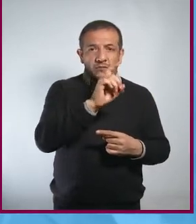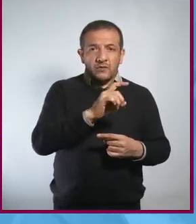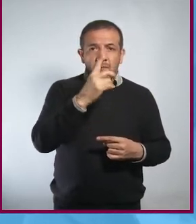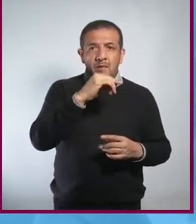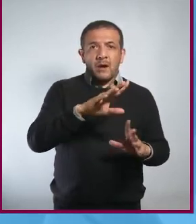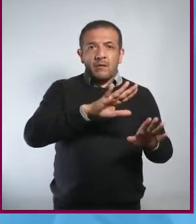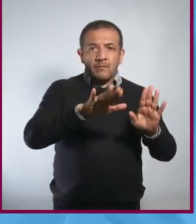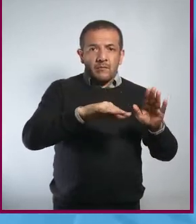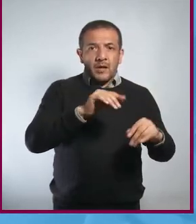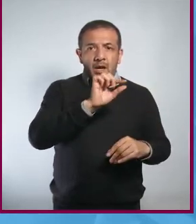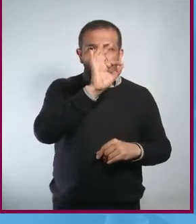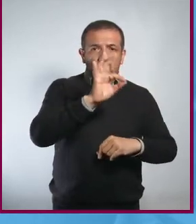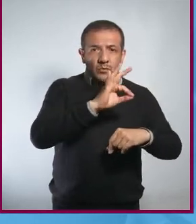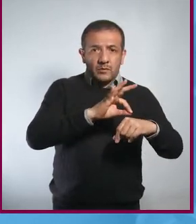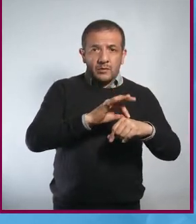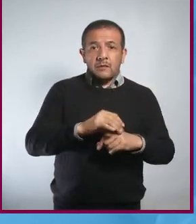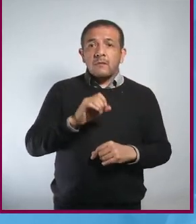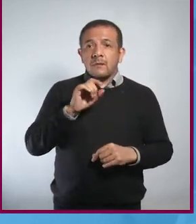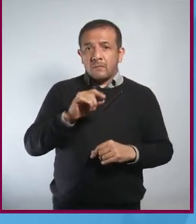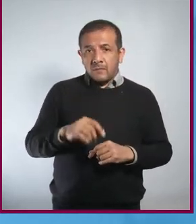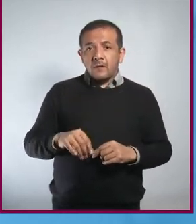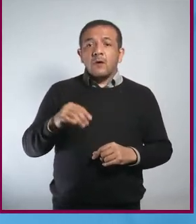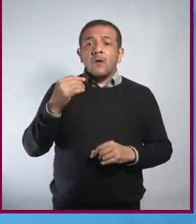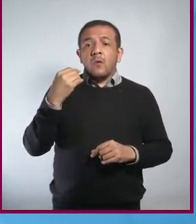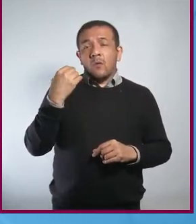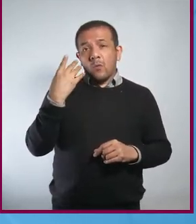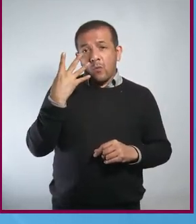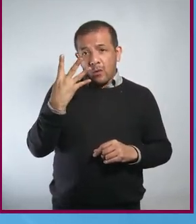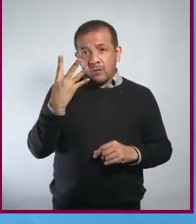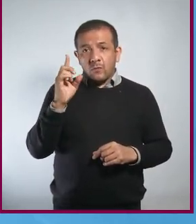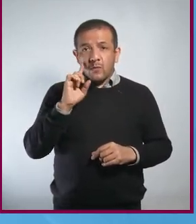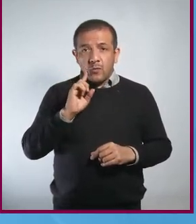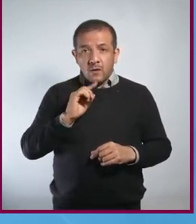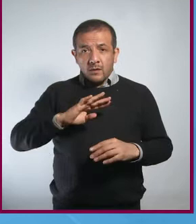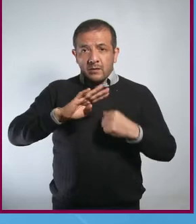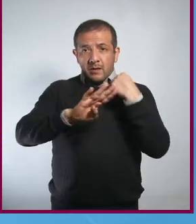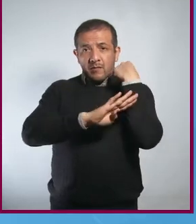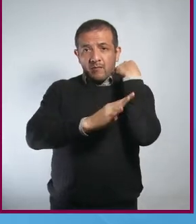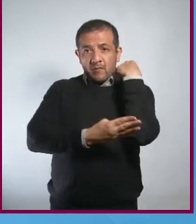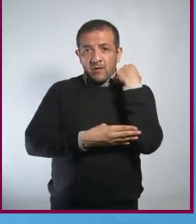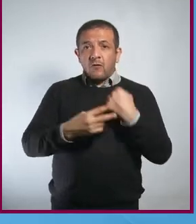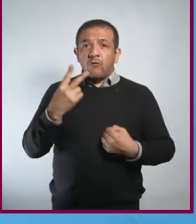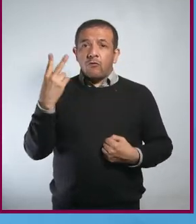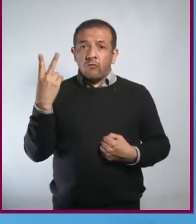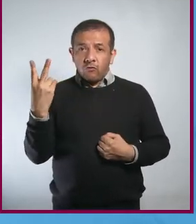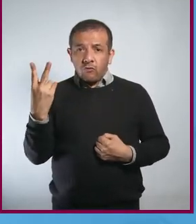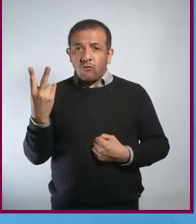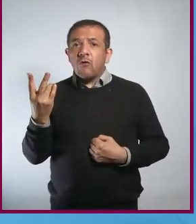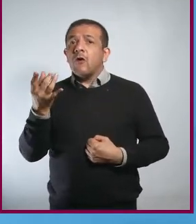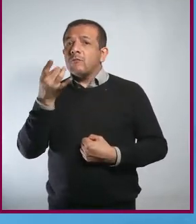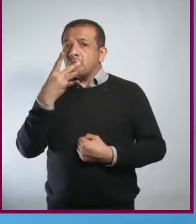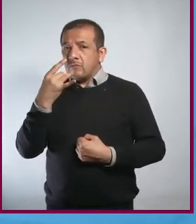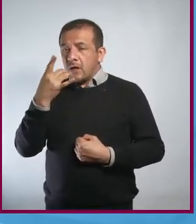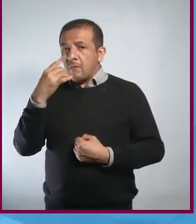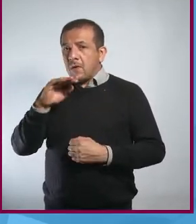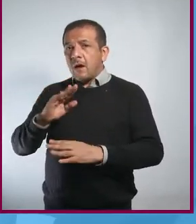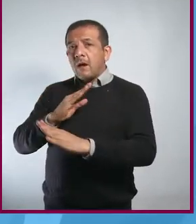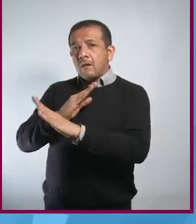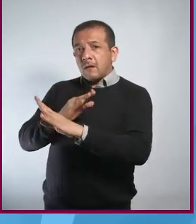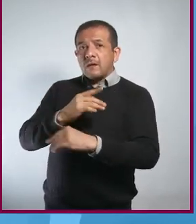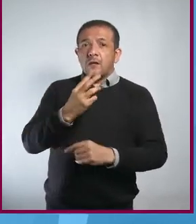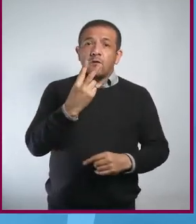residual. Y cerca de la mitad de las embarazadas con riesgo de contraer la malaria no toman ningún fármaco